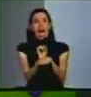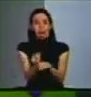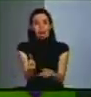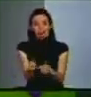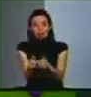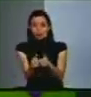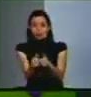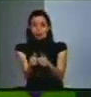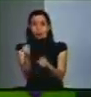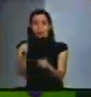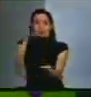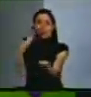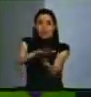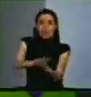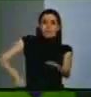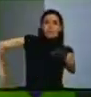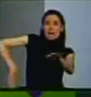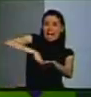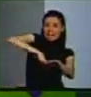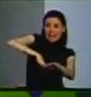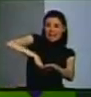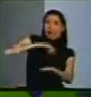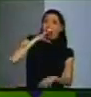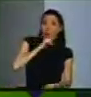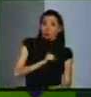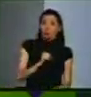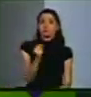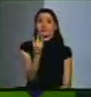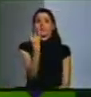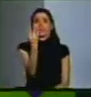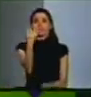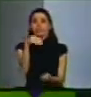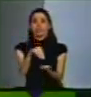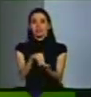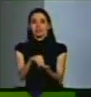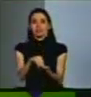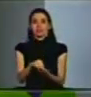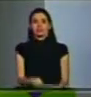autocontrol remoto que resiste patadas y pisotones cuesta 14 mil pesos.